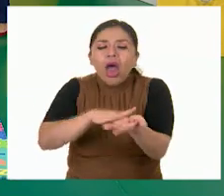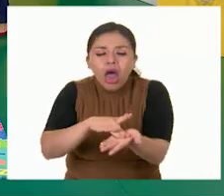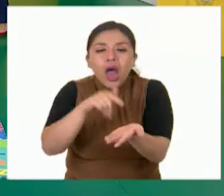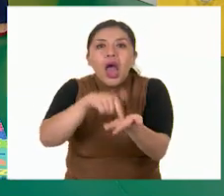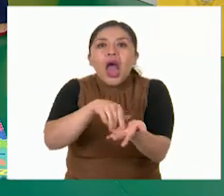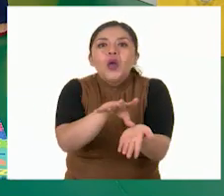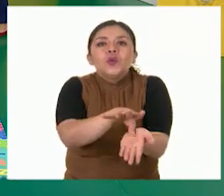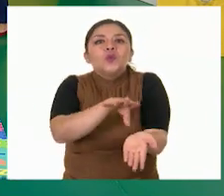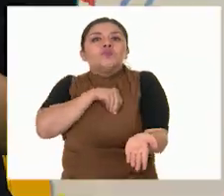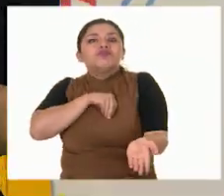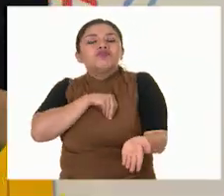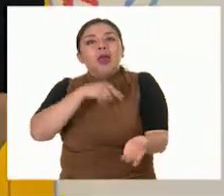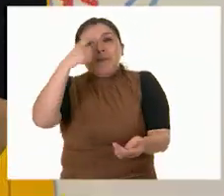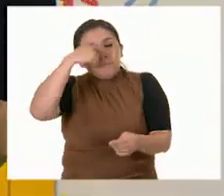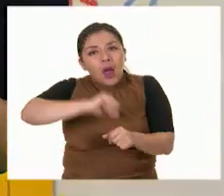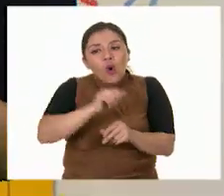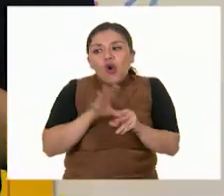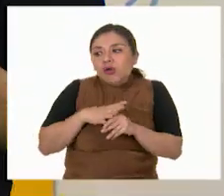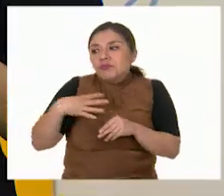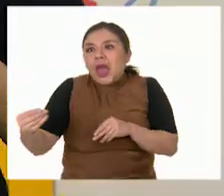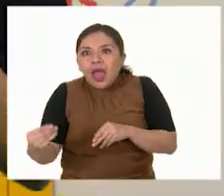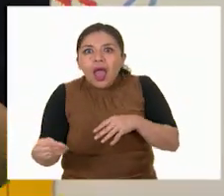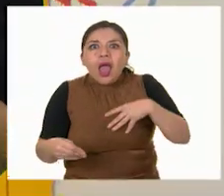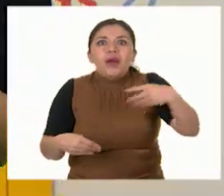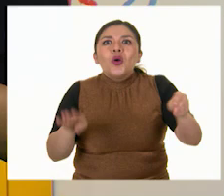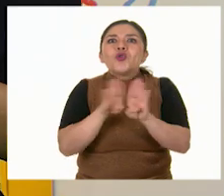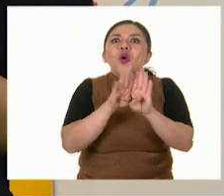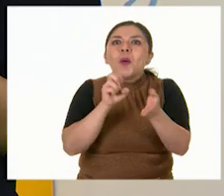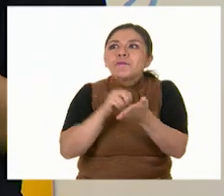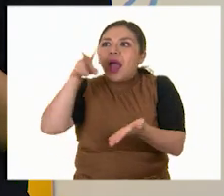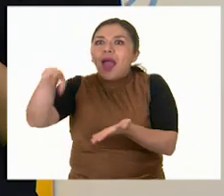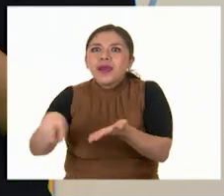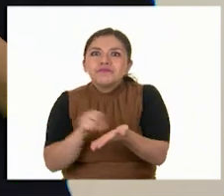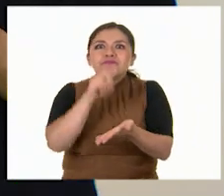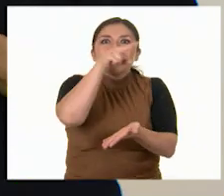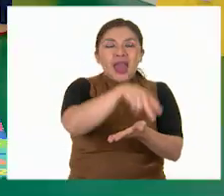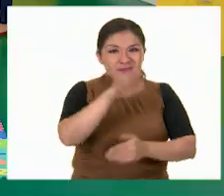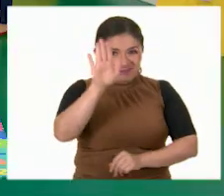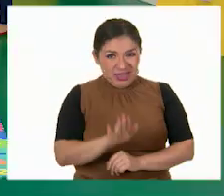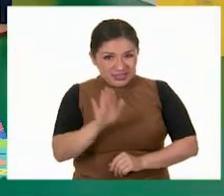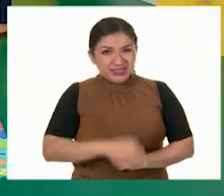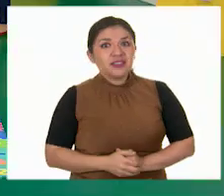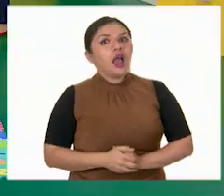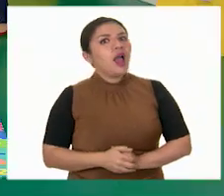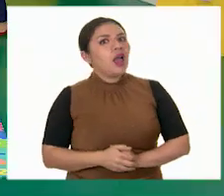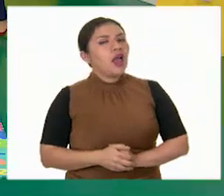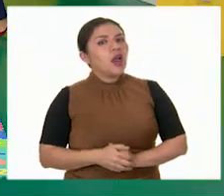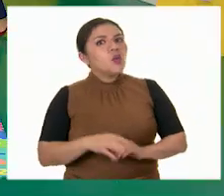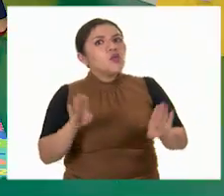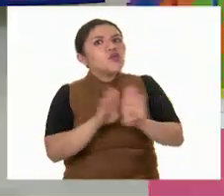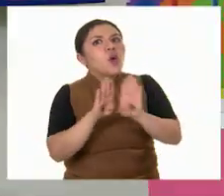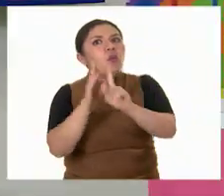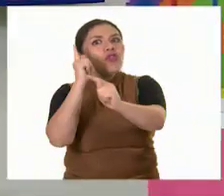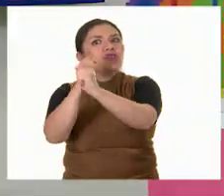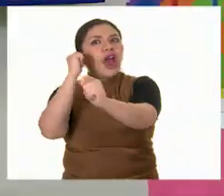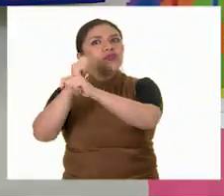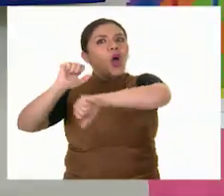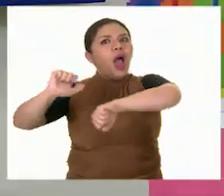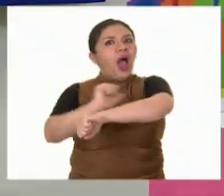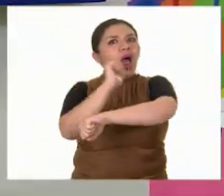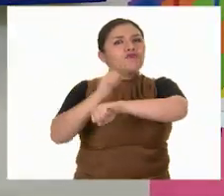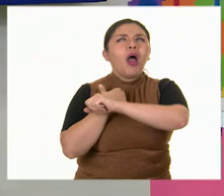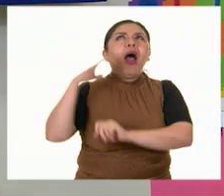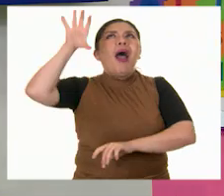para ir a un lugar a otro. Brincan. Ah, entonces... como en el transporte público, ¿no? Hay